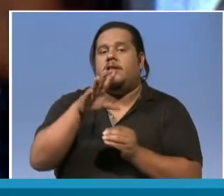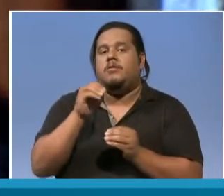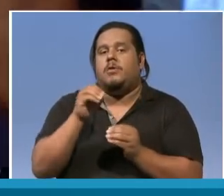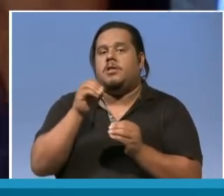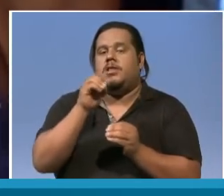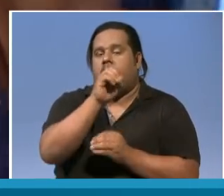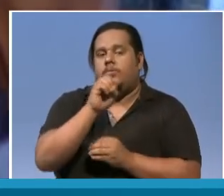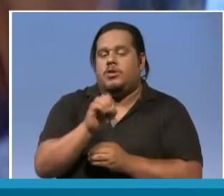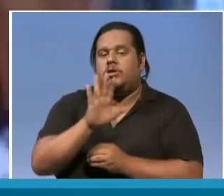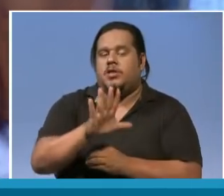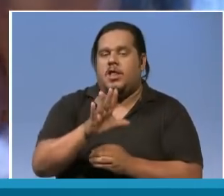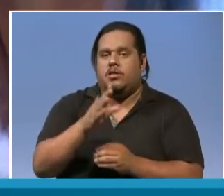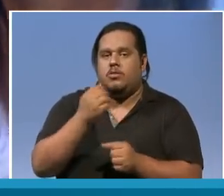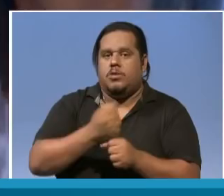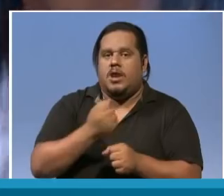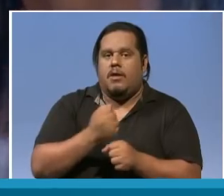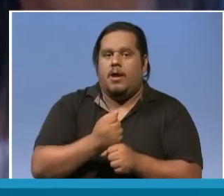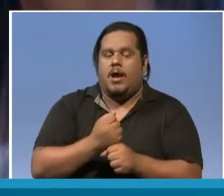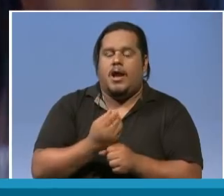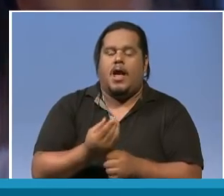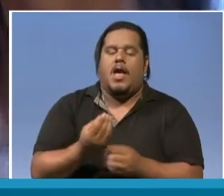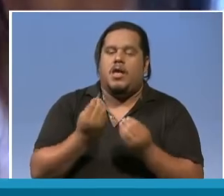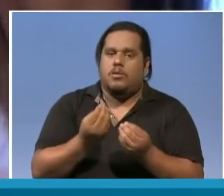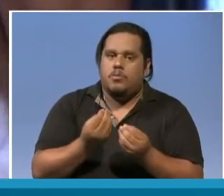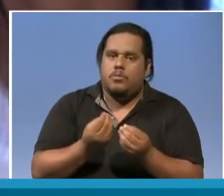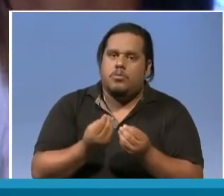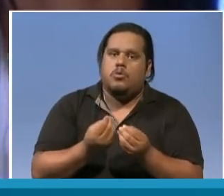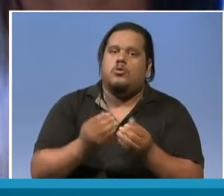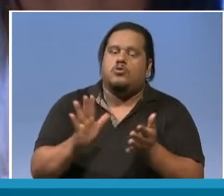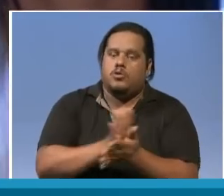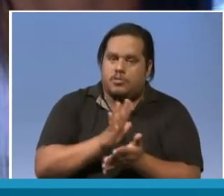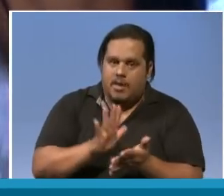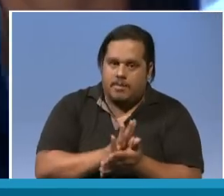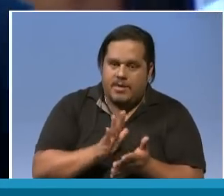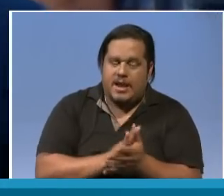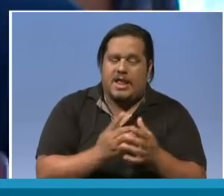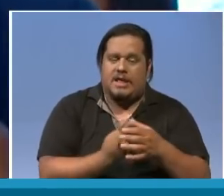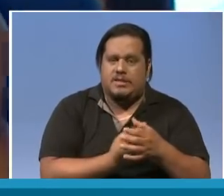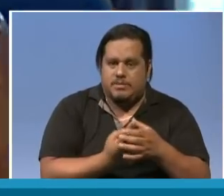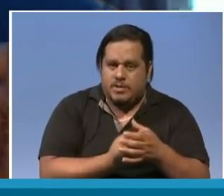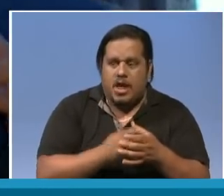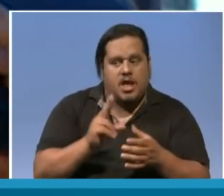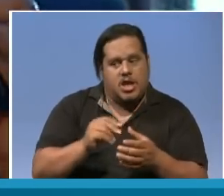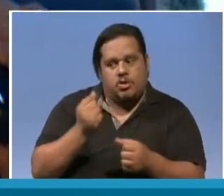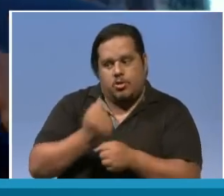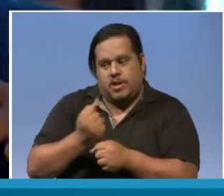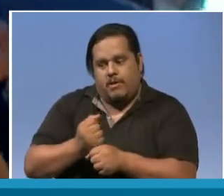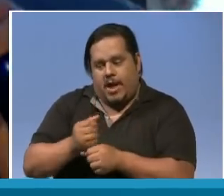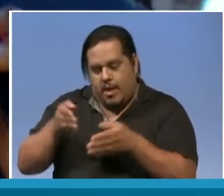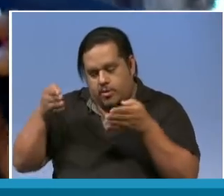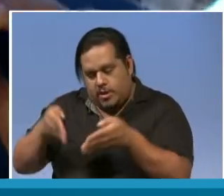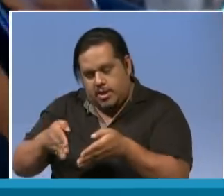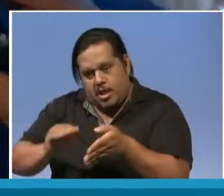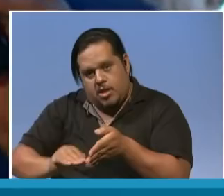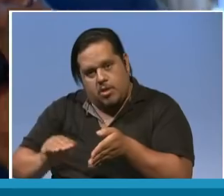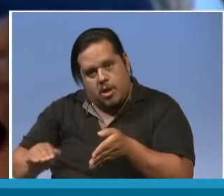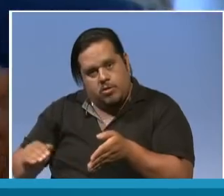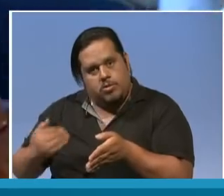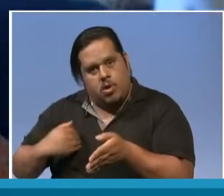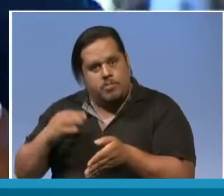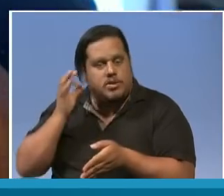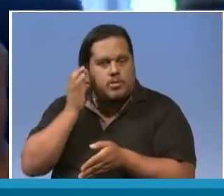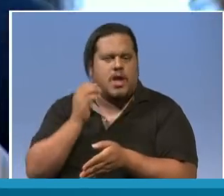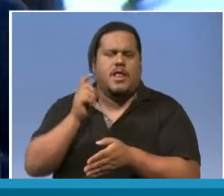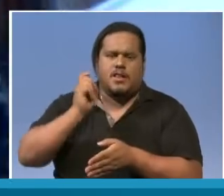de su trabajo en burocracia y no trabajando con los niños y niñas. Necesitamos esa mejora en